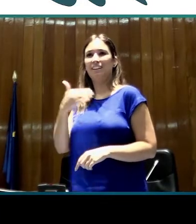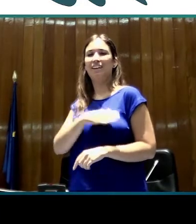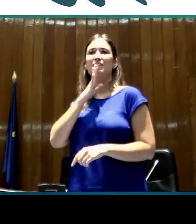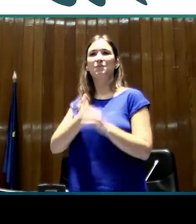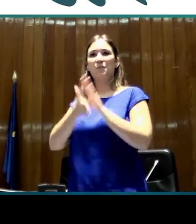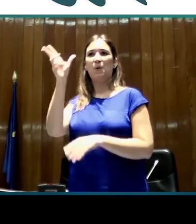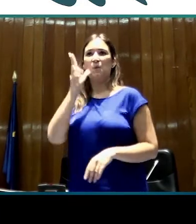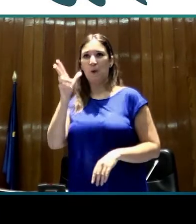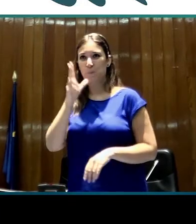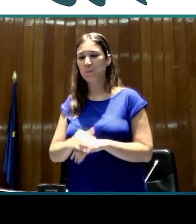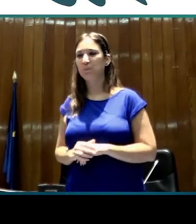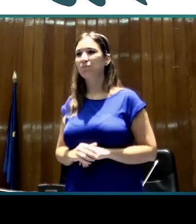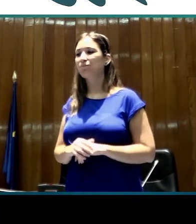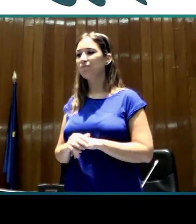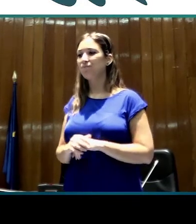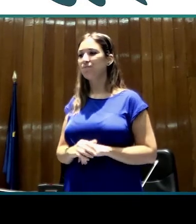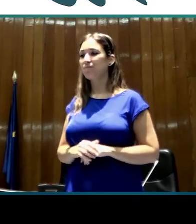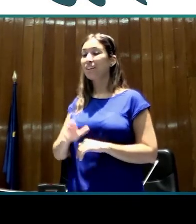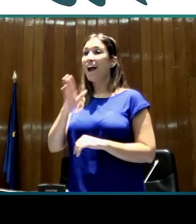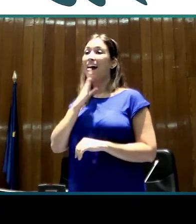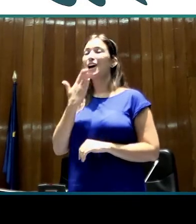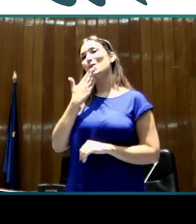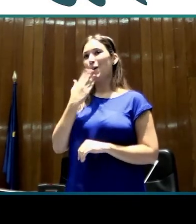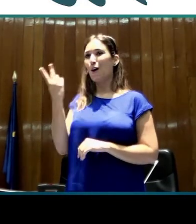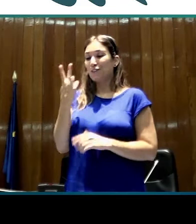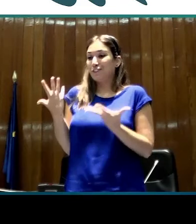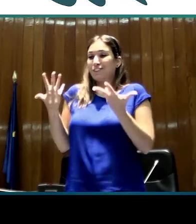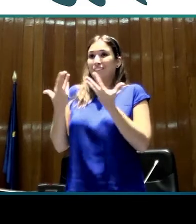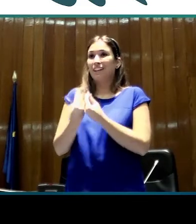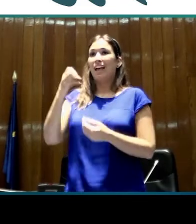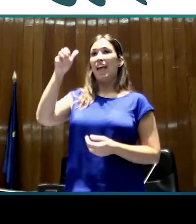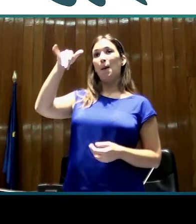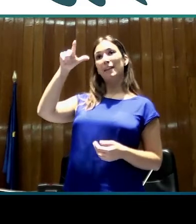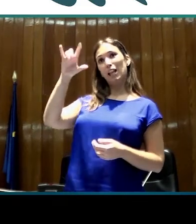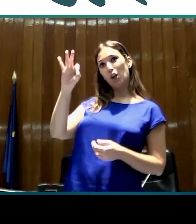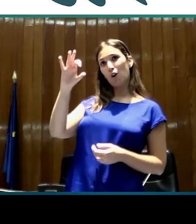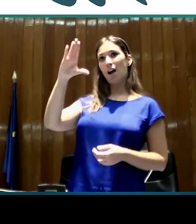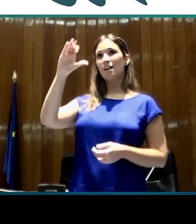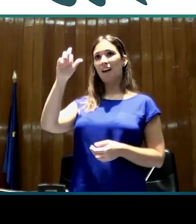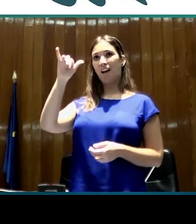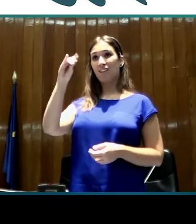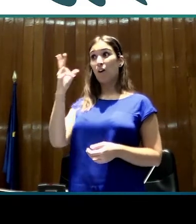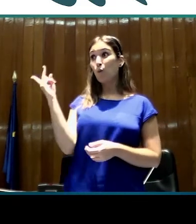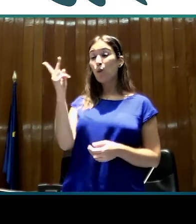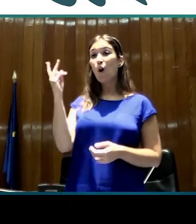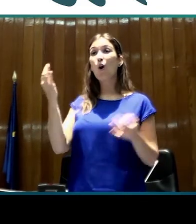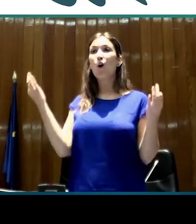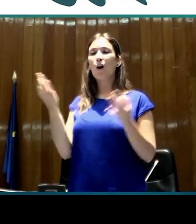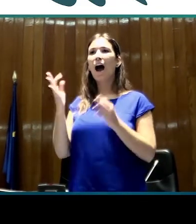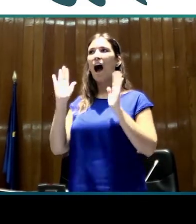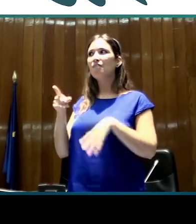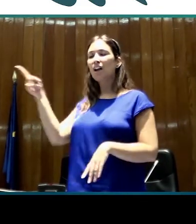Lugo. De estos maestros, de Emilio y Caridad, se debe el gusto